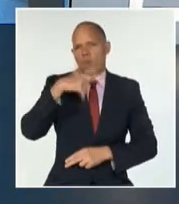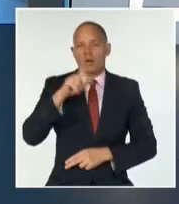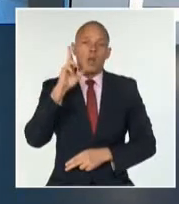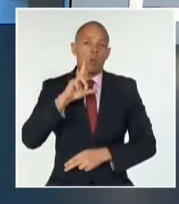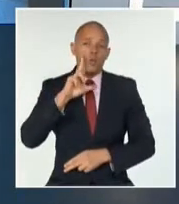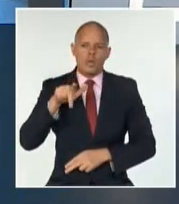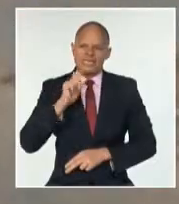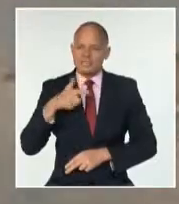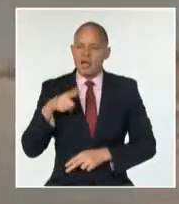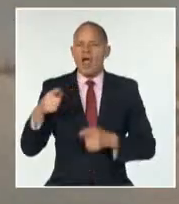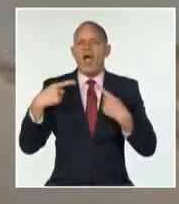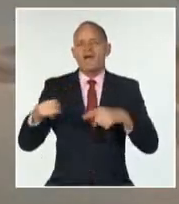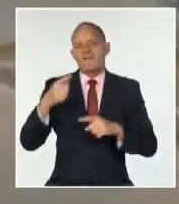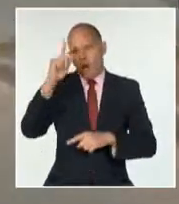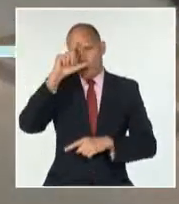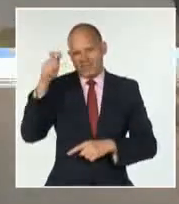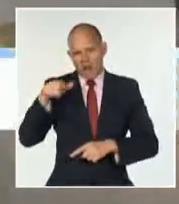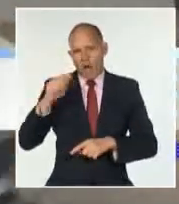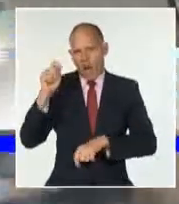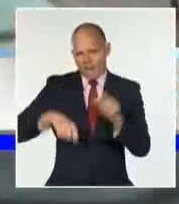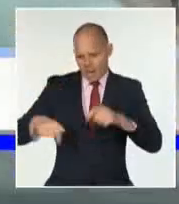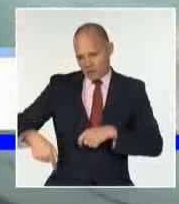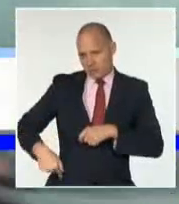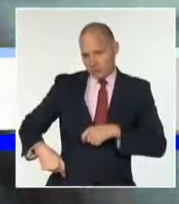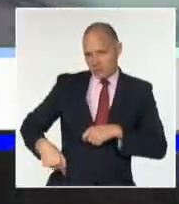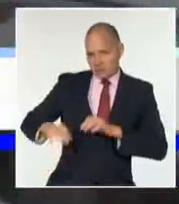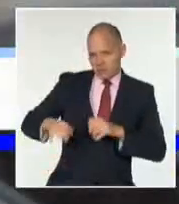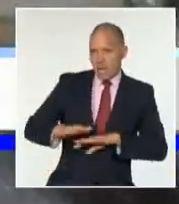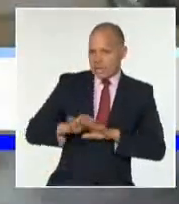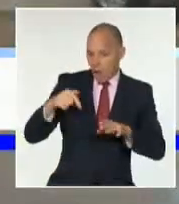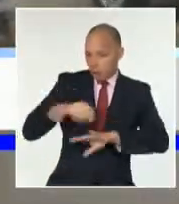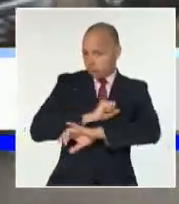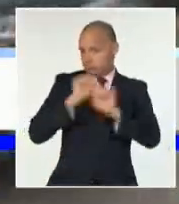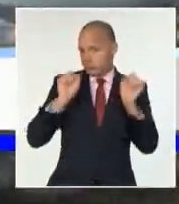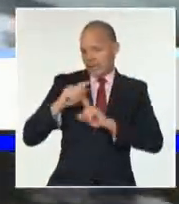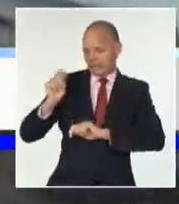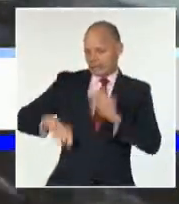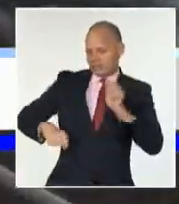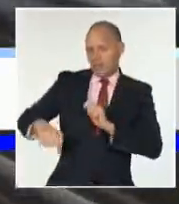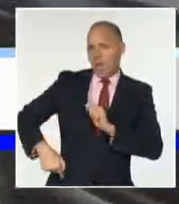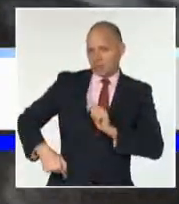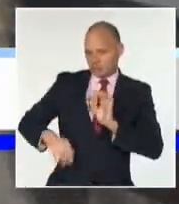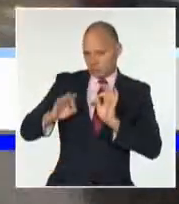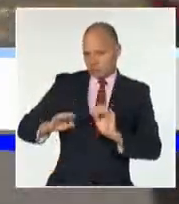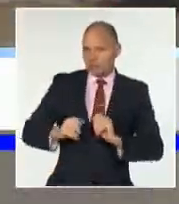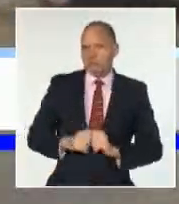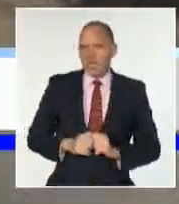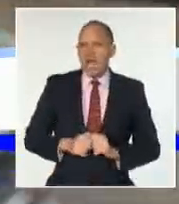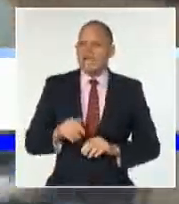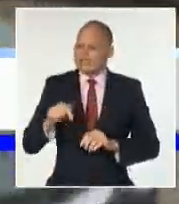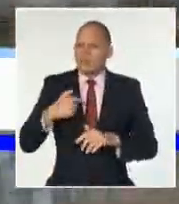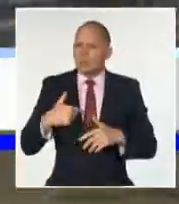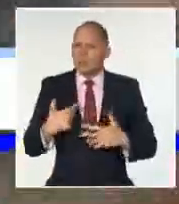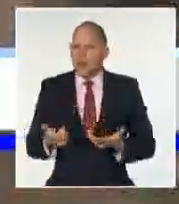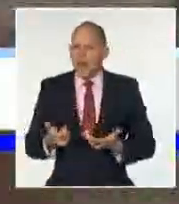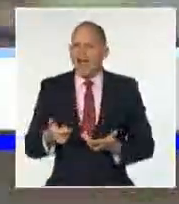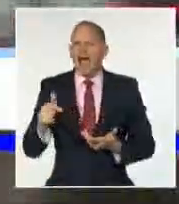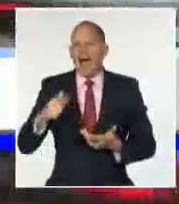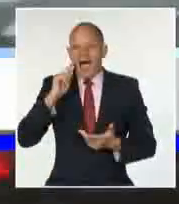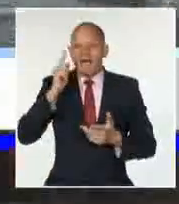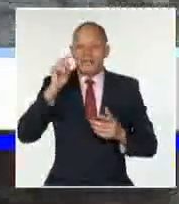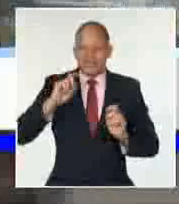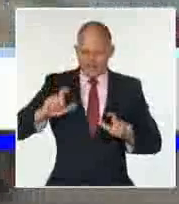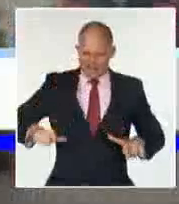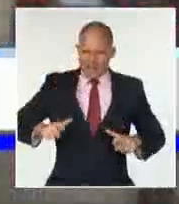sin complicaciones. Esta mañana Lula ingresó en el Hospital Sirio-Libanés de Brasilia, como le habíamos dicho anteriormente, para una artroplastia total